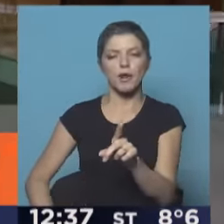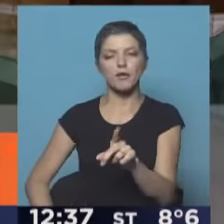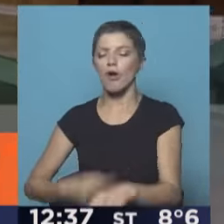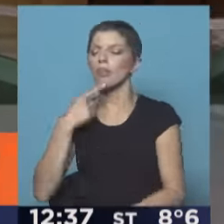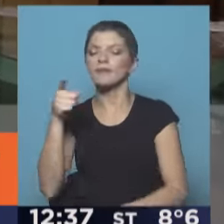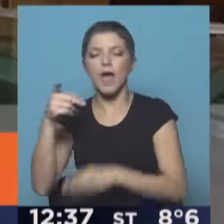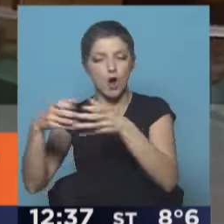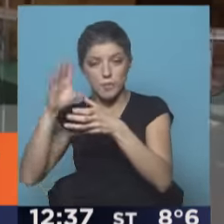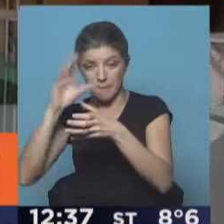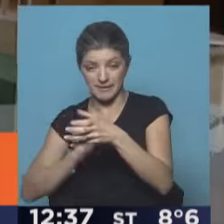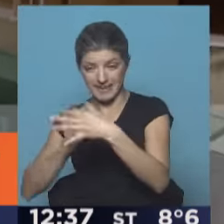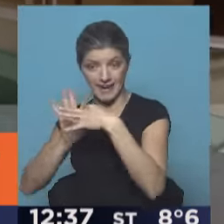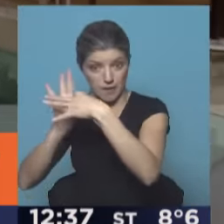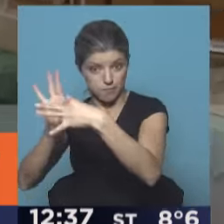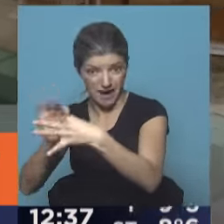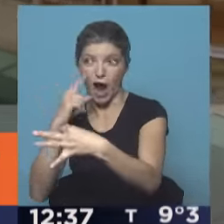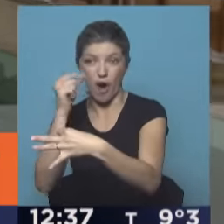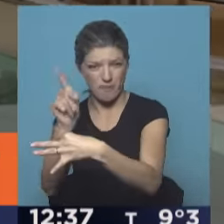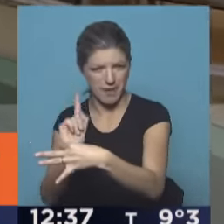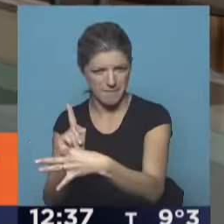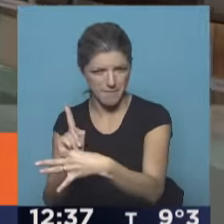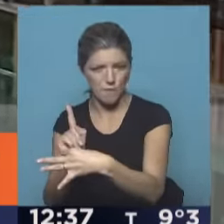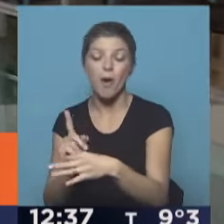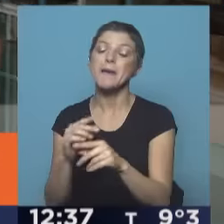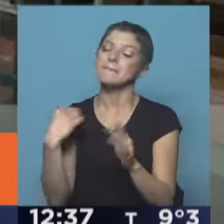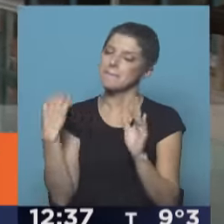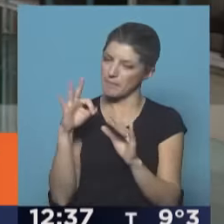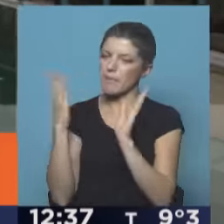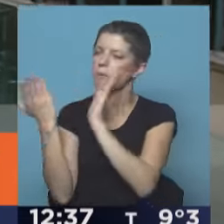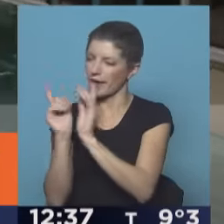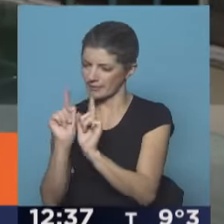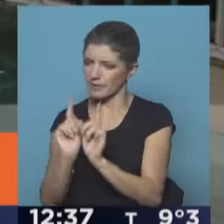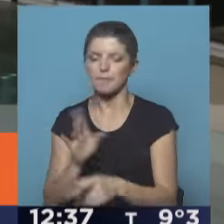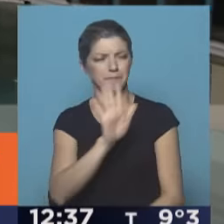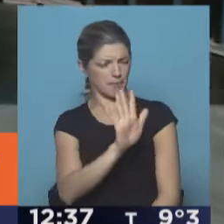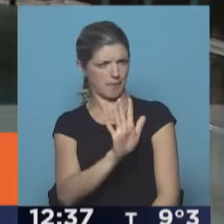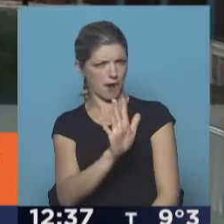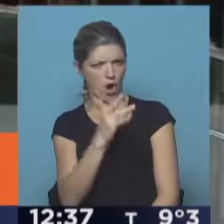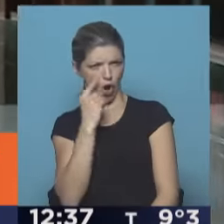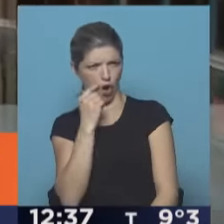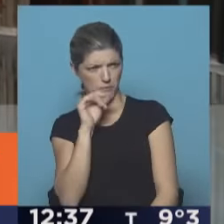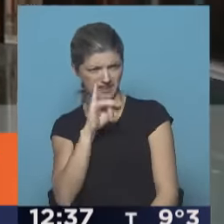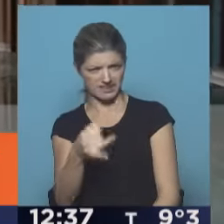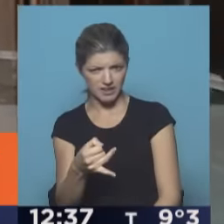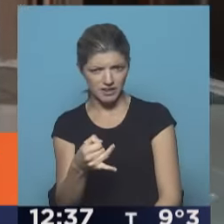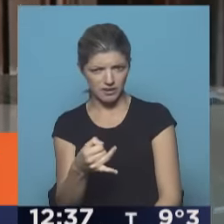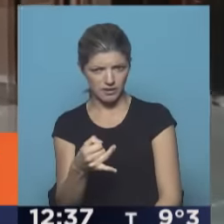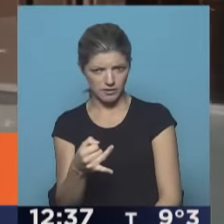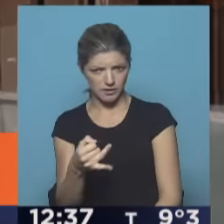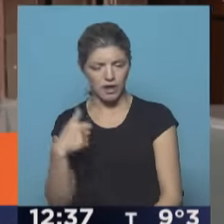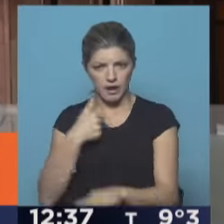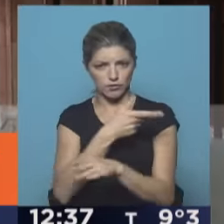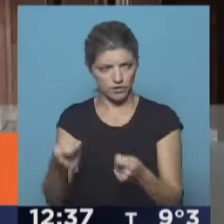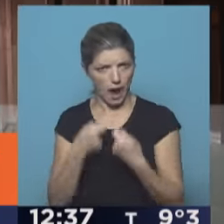militares que siguen a gulen hay que ver la otra versión también perdón peroen prestigio popular